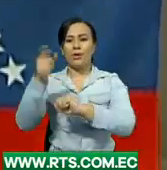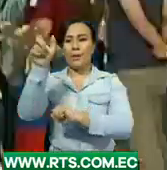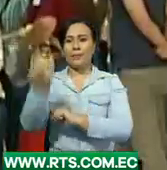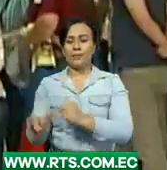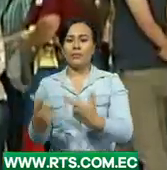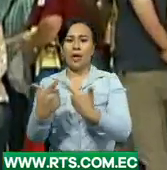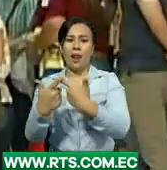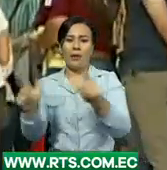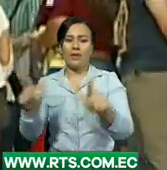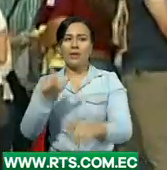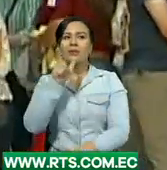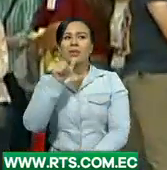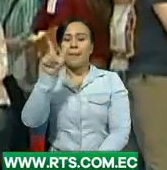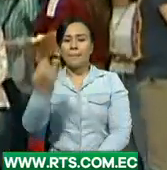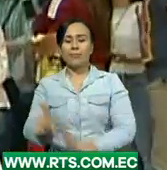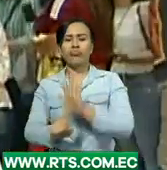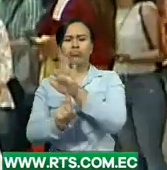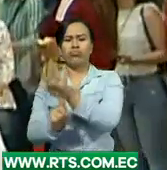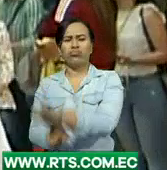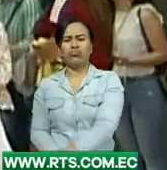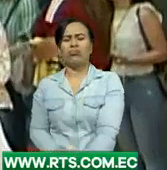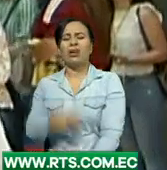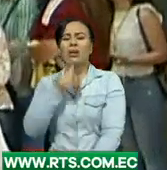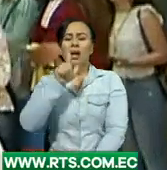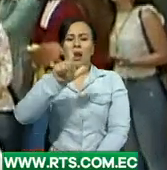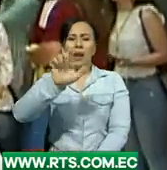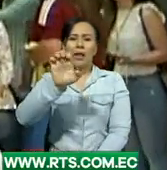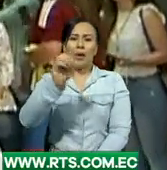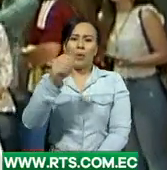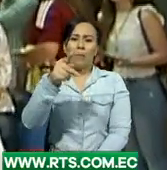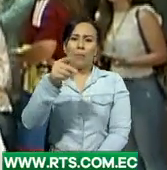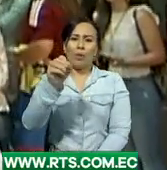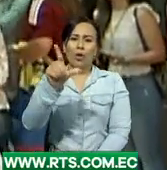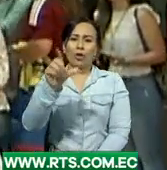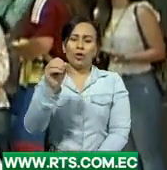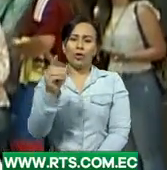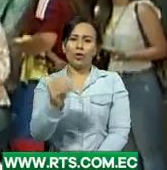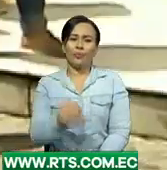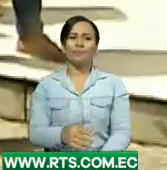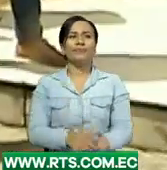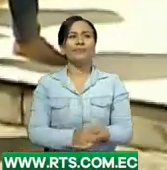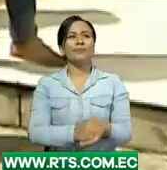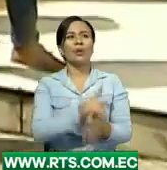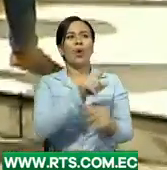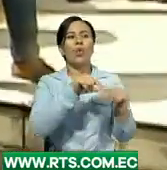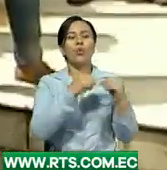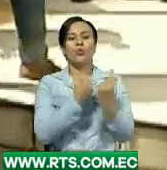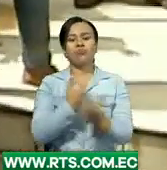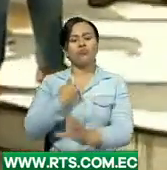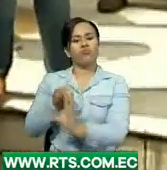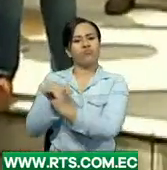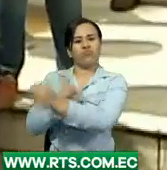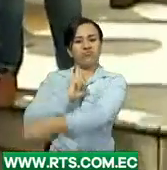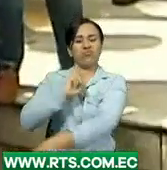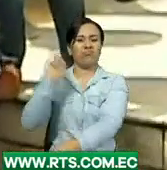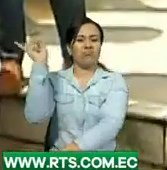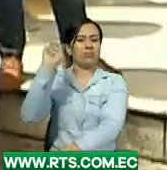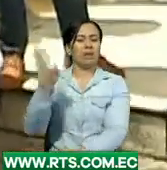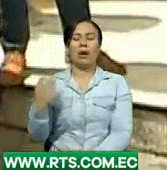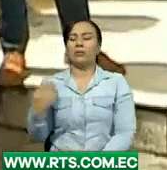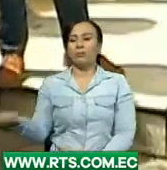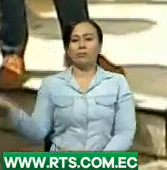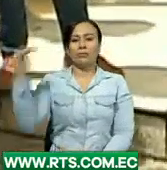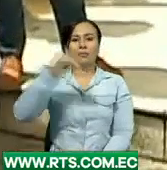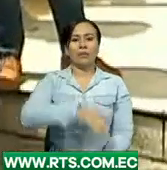Tanto sufrimiento, tanta agonía. Hasta un ex miembro de las Fuerzas Armadas de Venezuela, quien abandonó su país y reside en Ecuador, estuvo